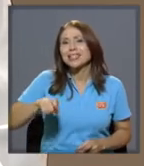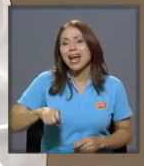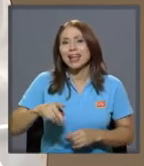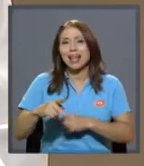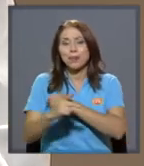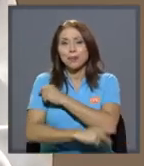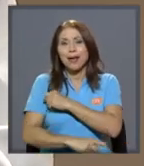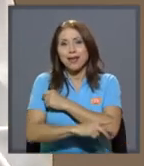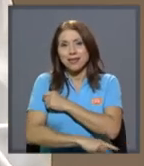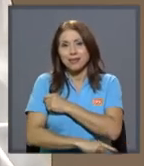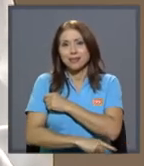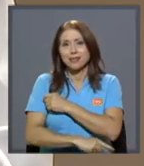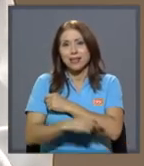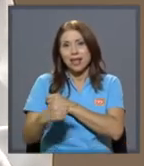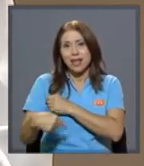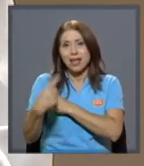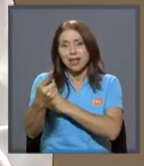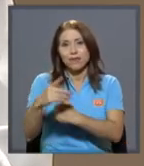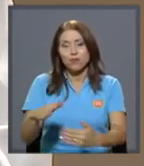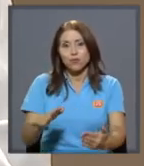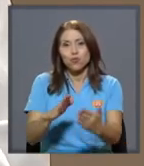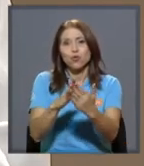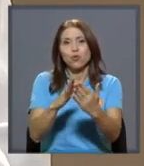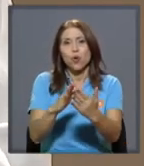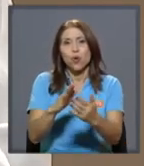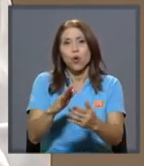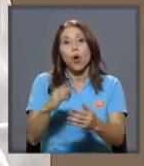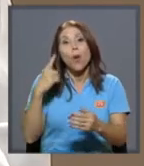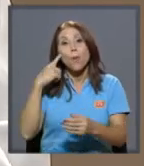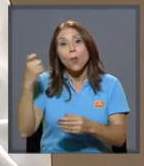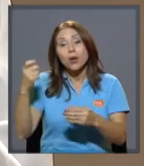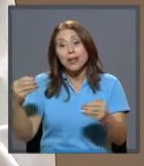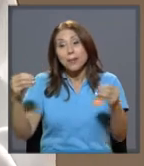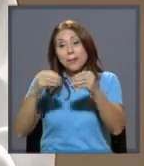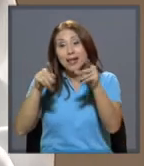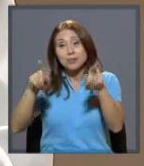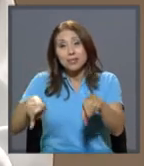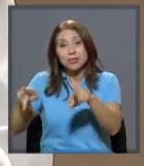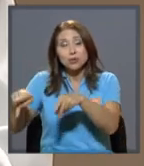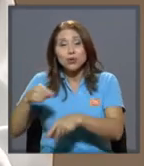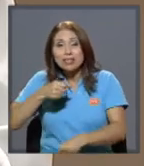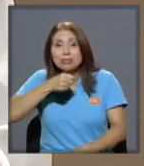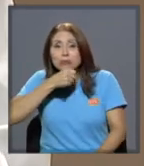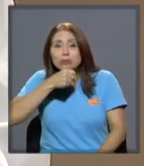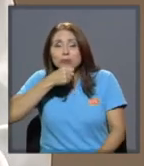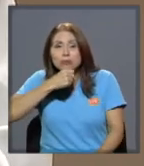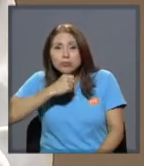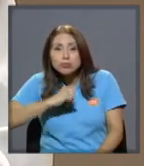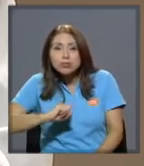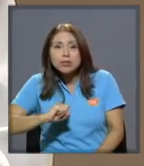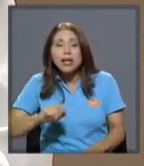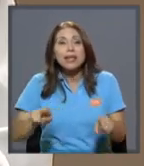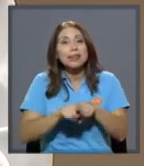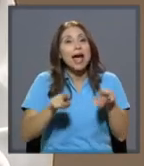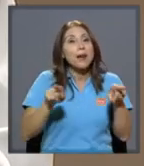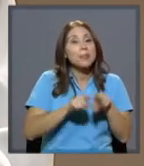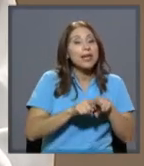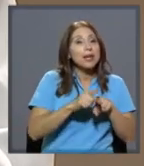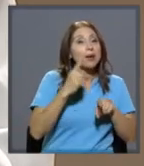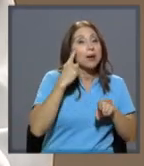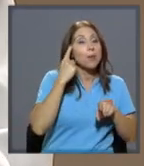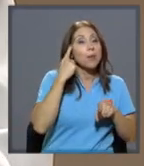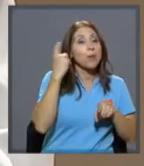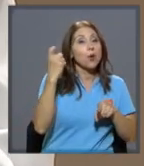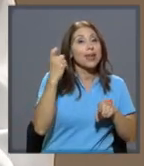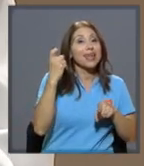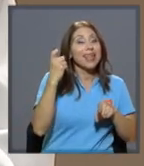en un futuro, no solo por una población envejecida, sino también por una población disminuida en los niños menores